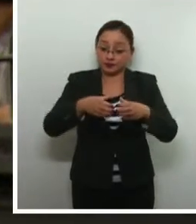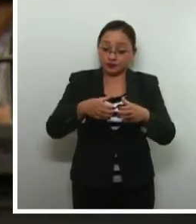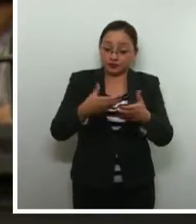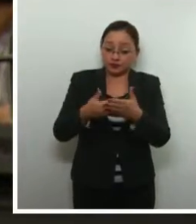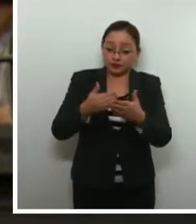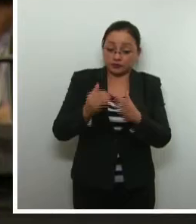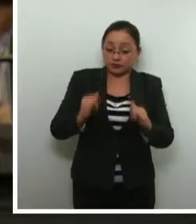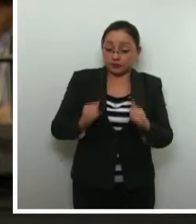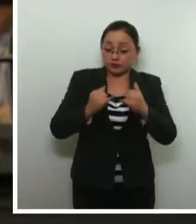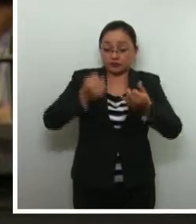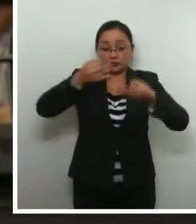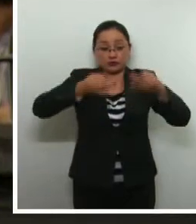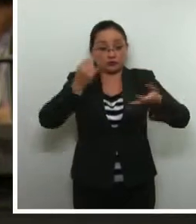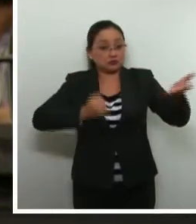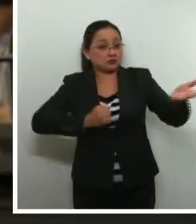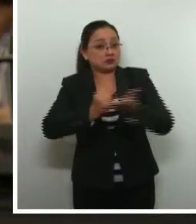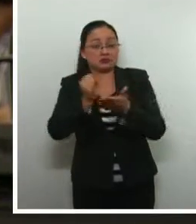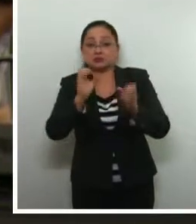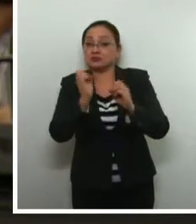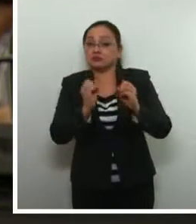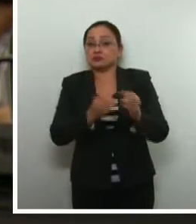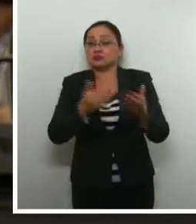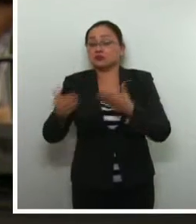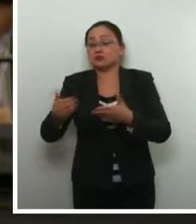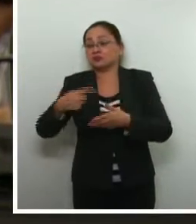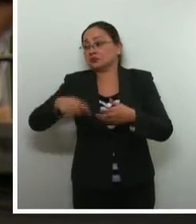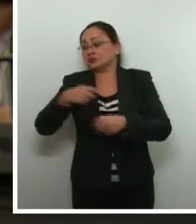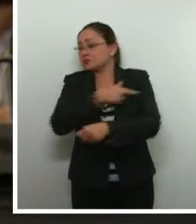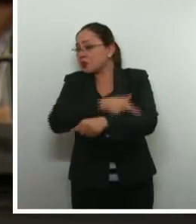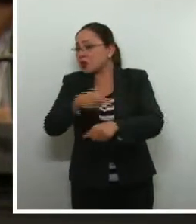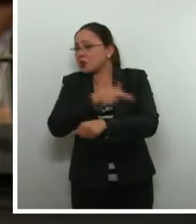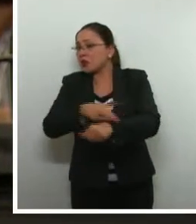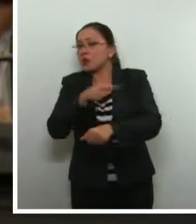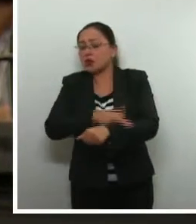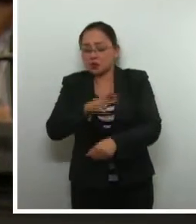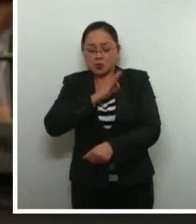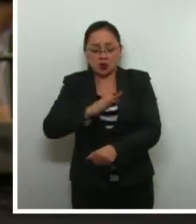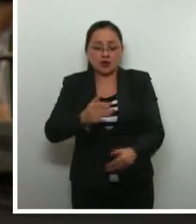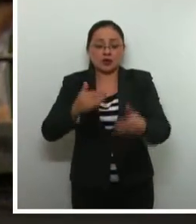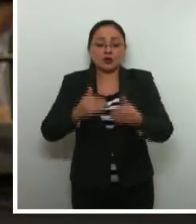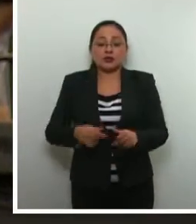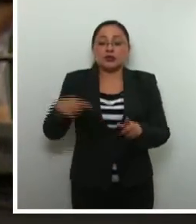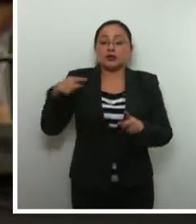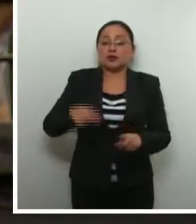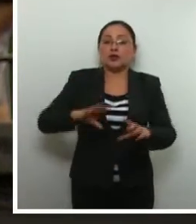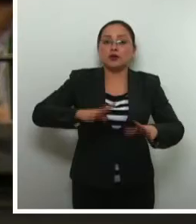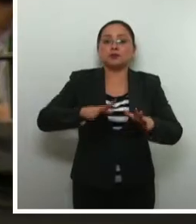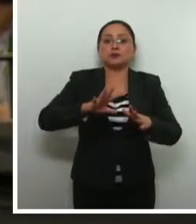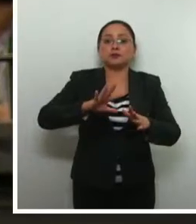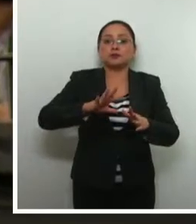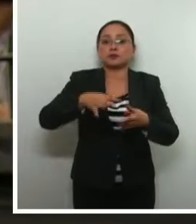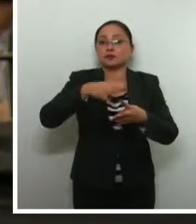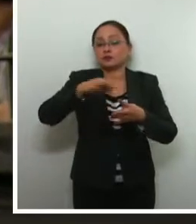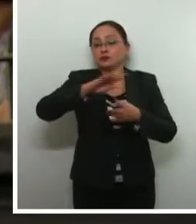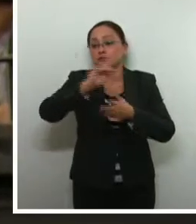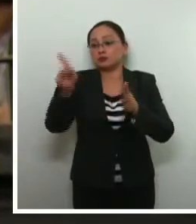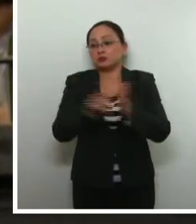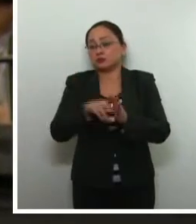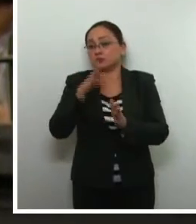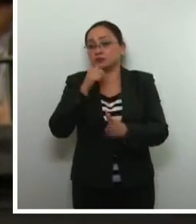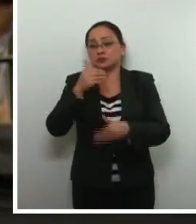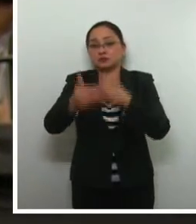instancia judicial. Por lo tanto, no cabe señalar que aquí una reserva queda sin